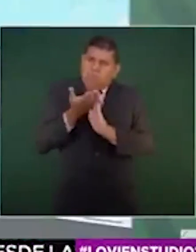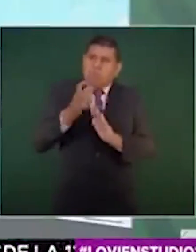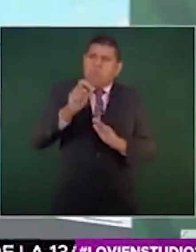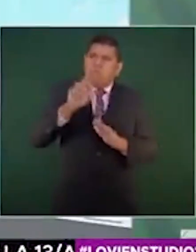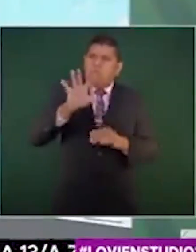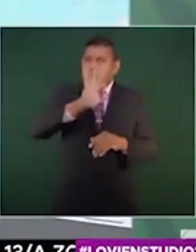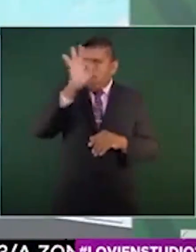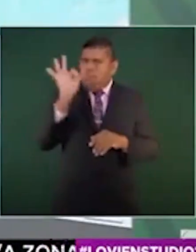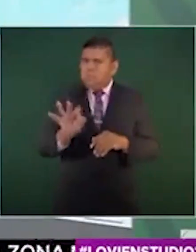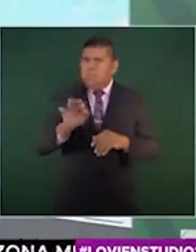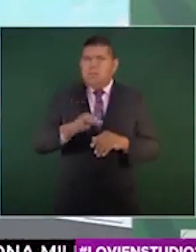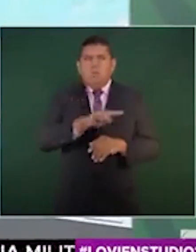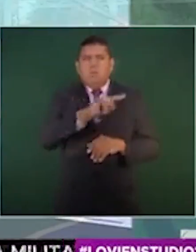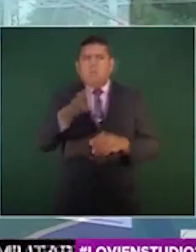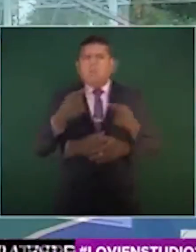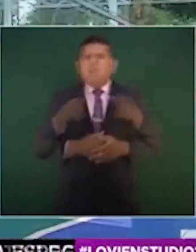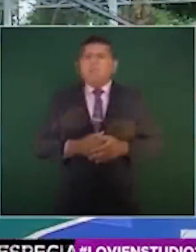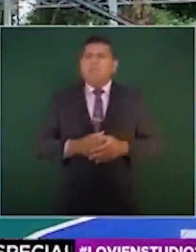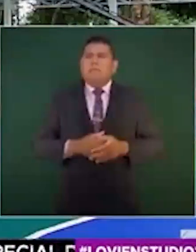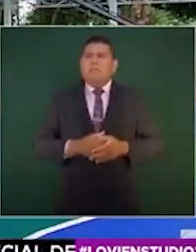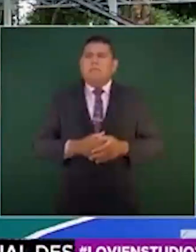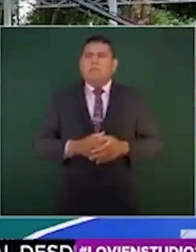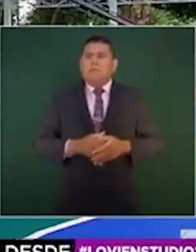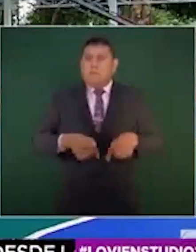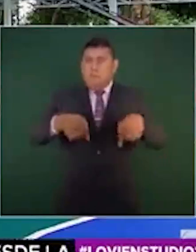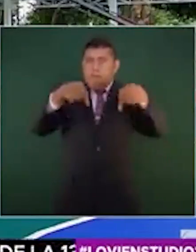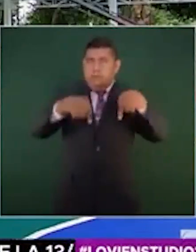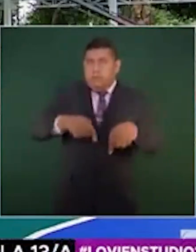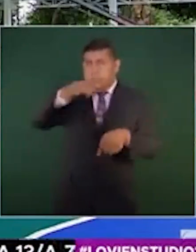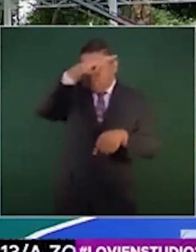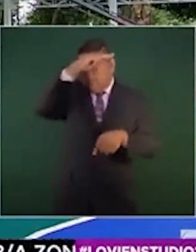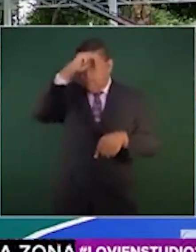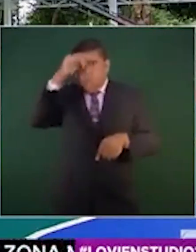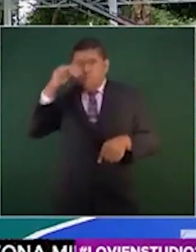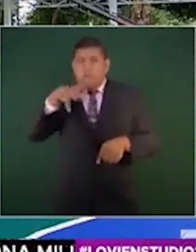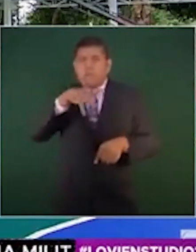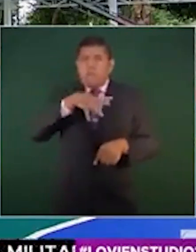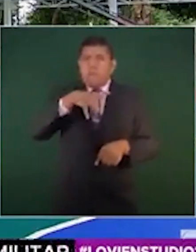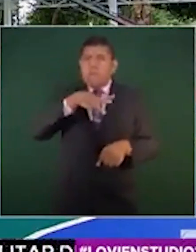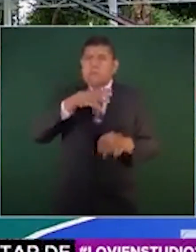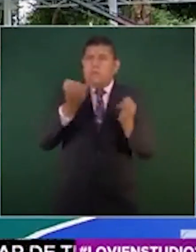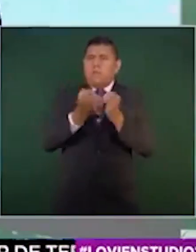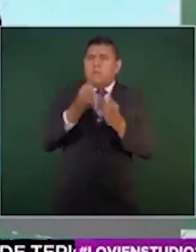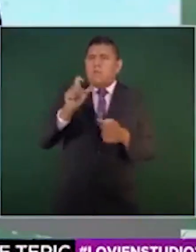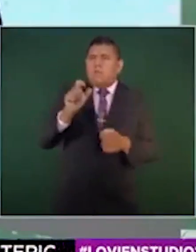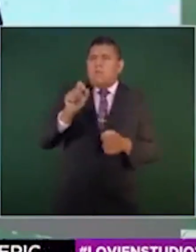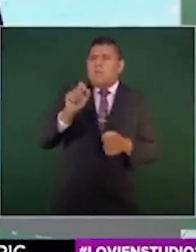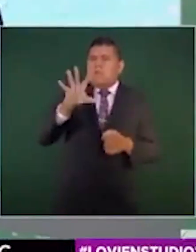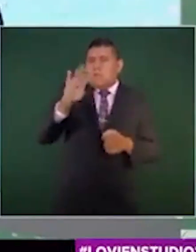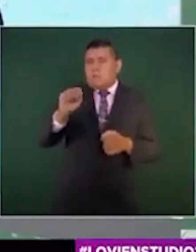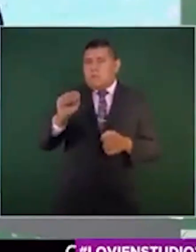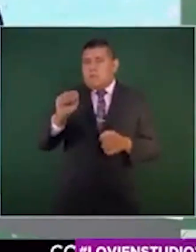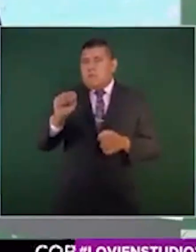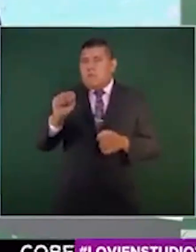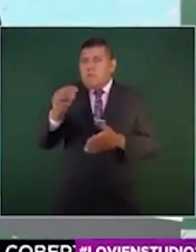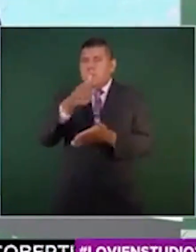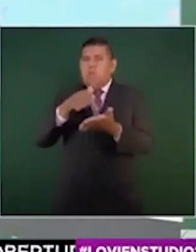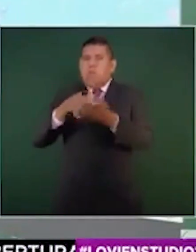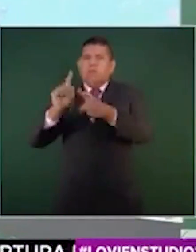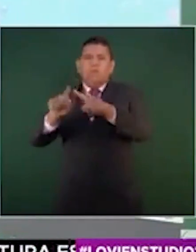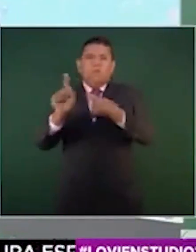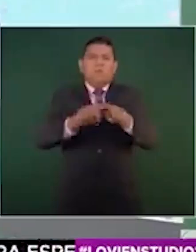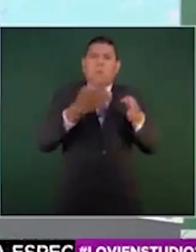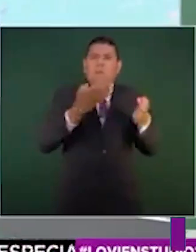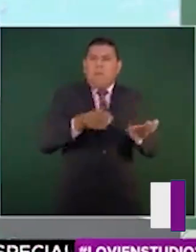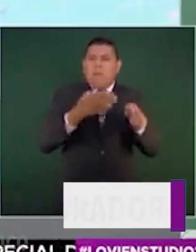% a los adultos mayores. En Nayarit 29 sucursales del Banco del